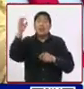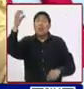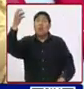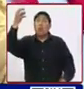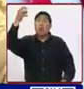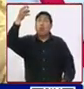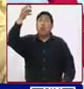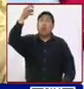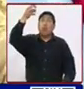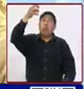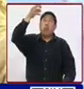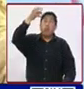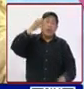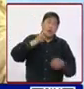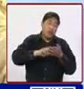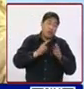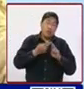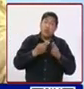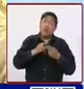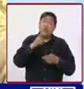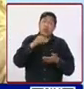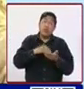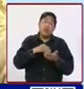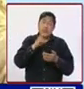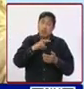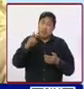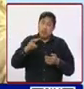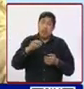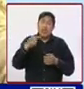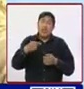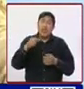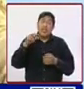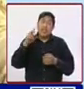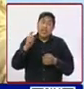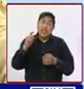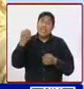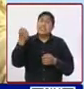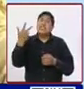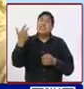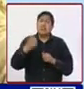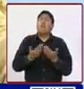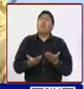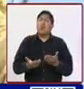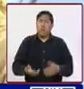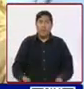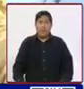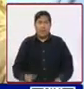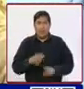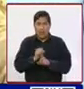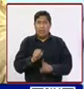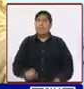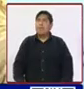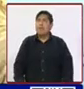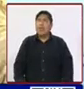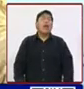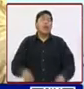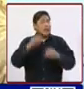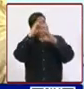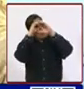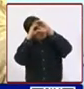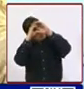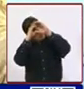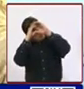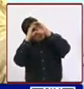asteroide denominado 2022 GX13? ¿Cómo logras dar con esto, Juliana? Con